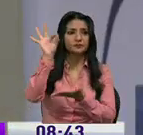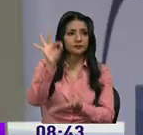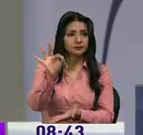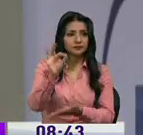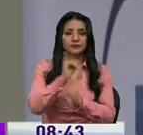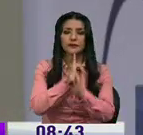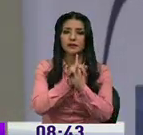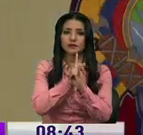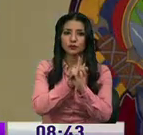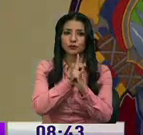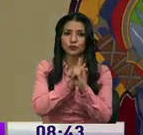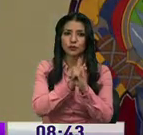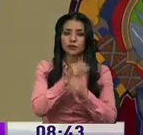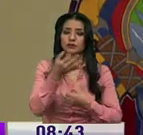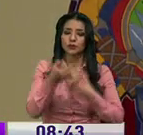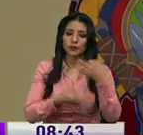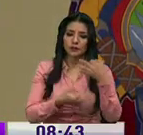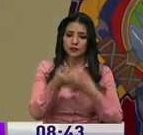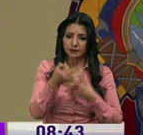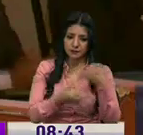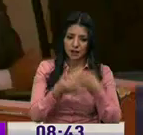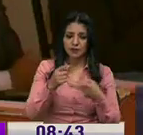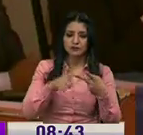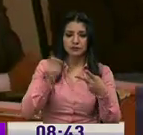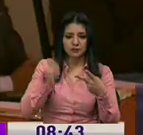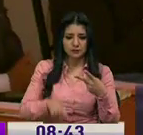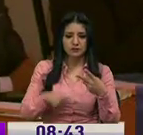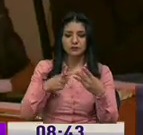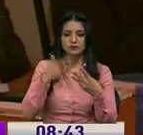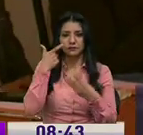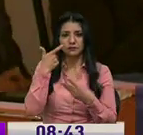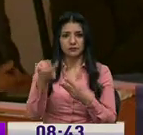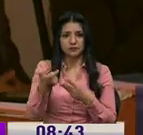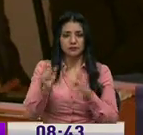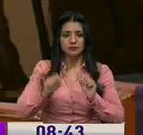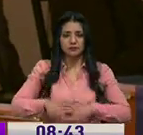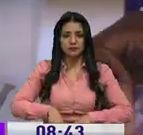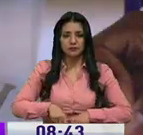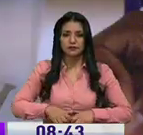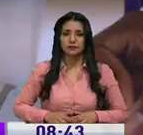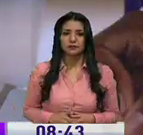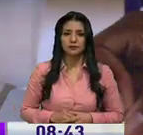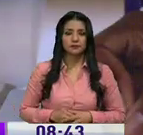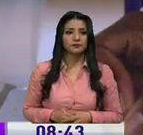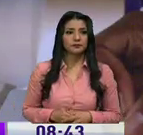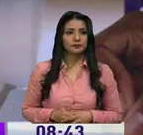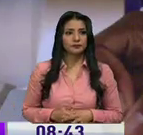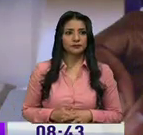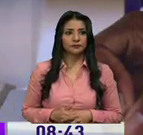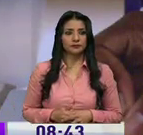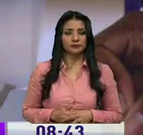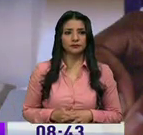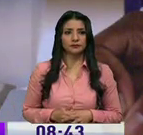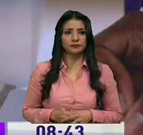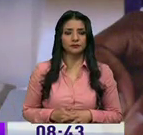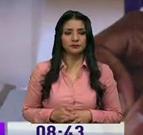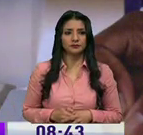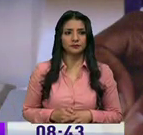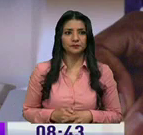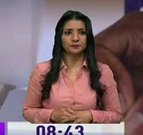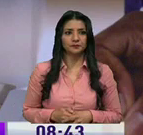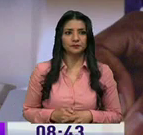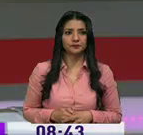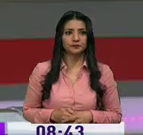las instituciones del sistema judicial y de los operadores de justicia especializada, informó Priscila